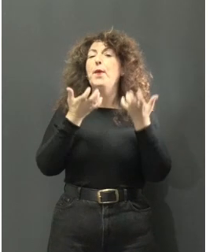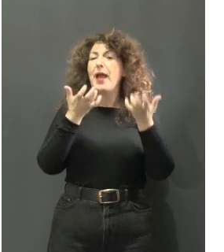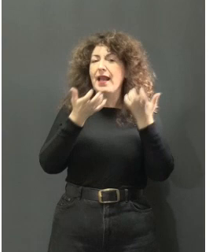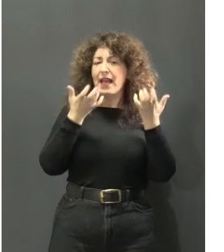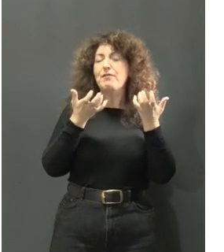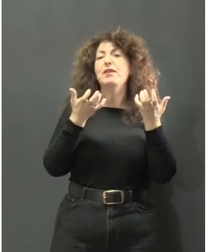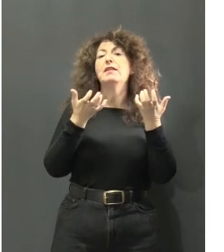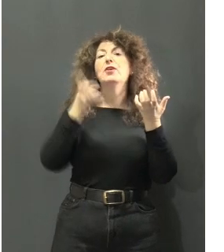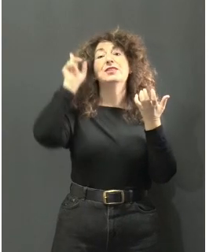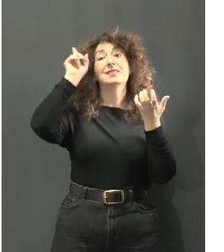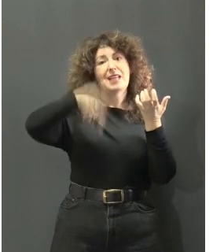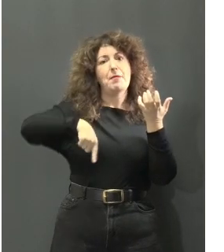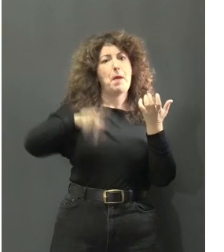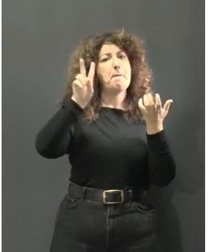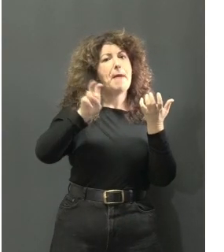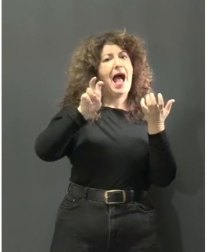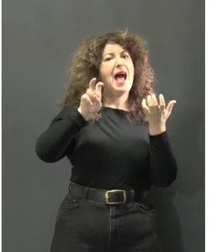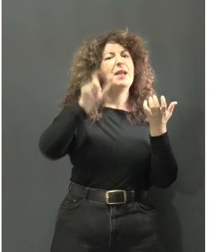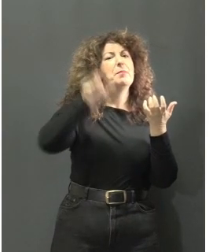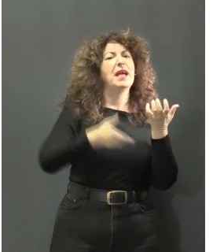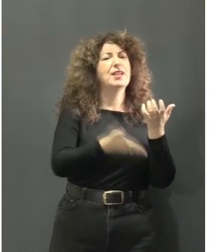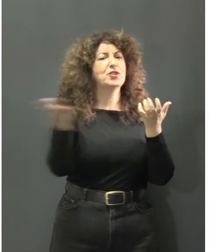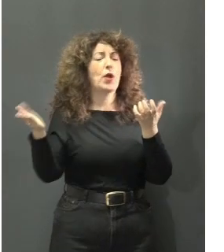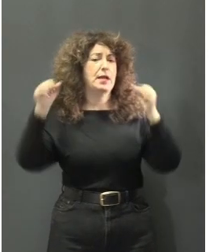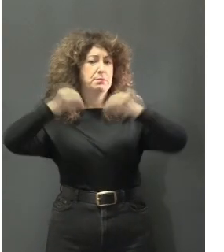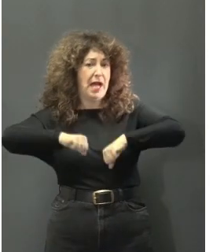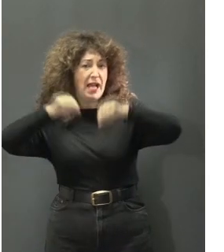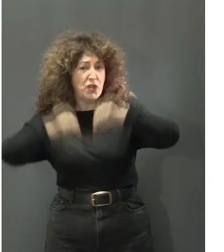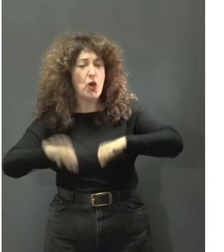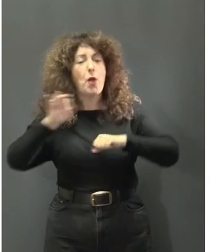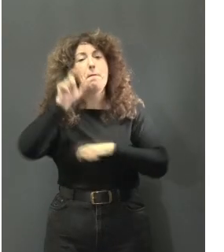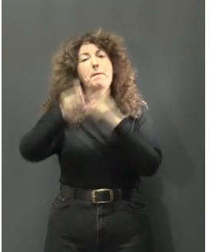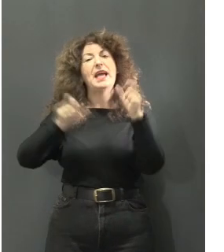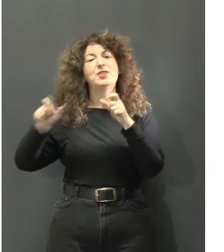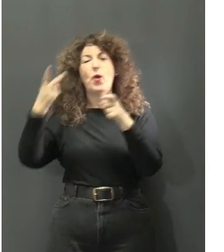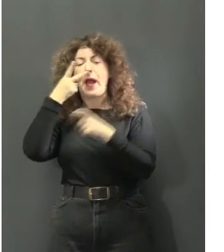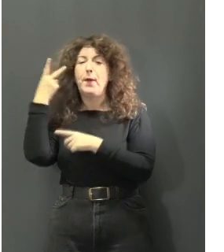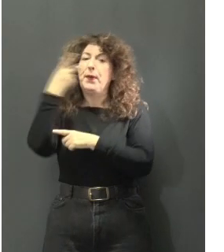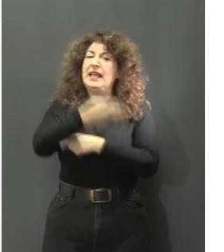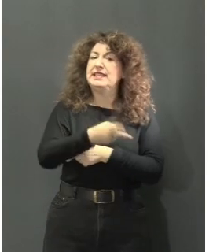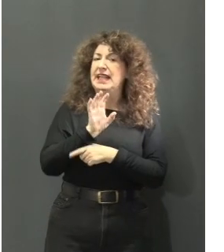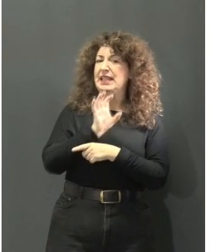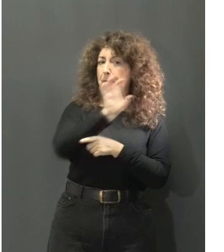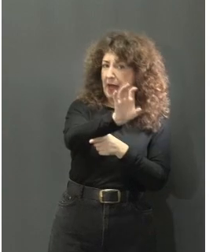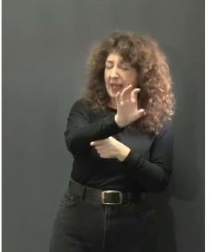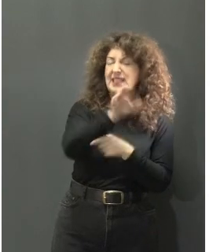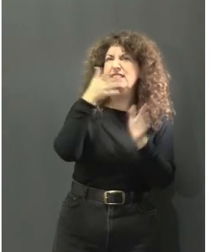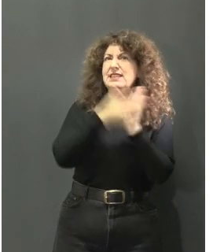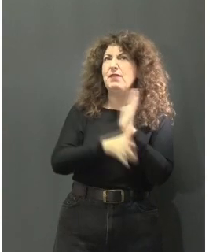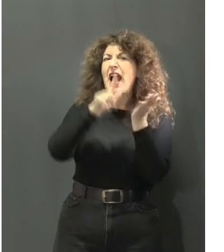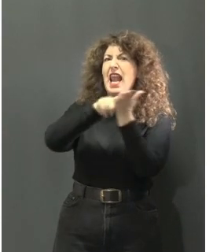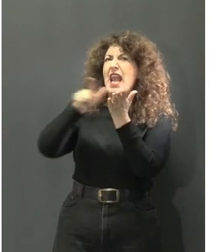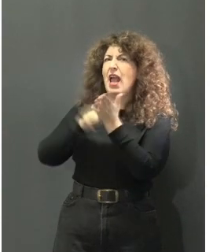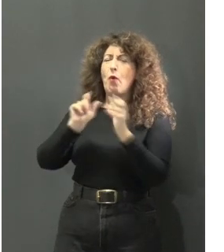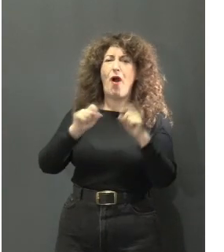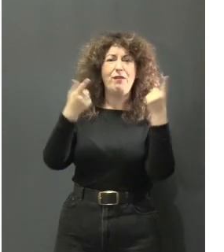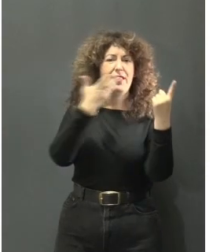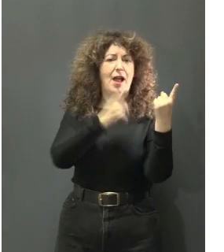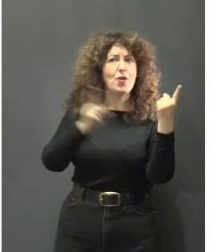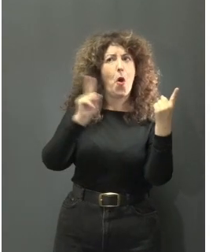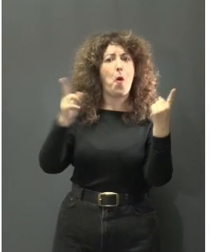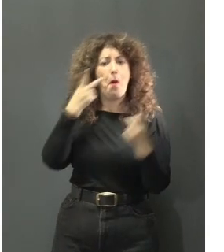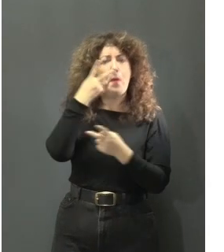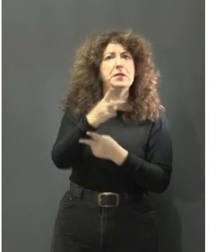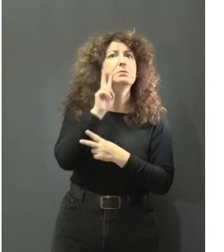a personas mayores, personas visitantes o residentes en el país que no conocen suficientemente las lenguas oficiales y personas